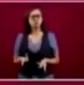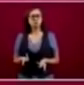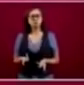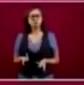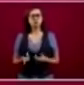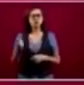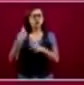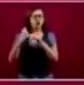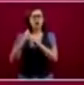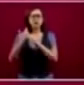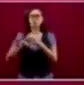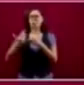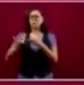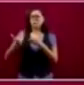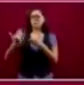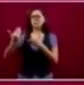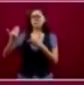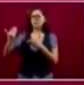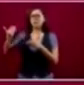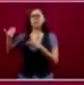y los otros años